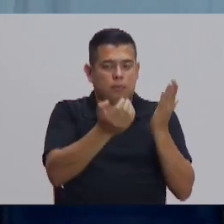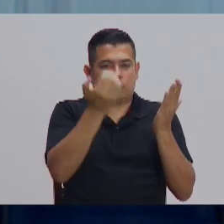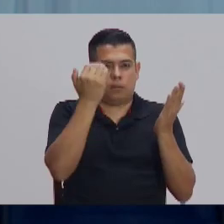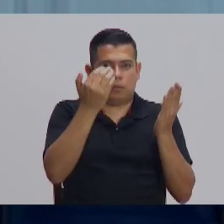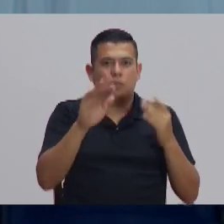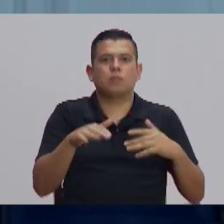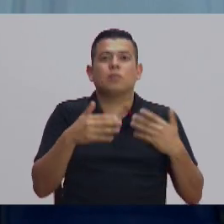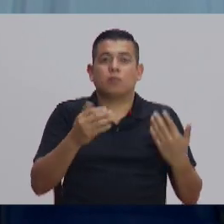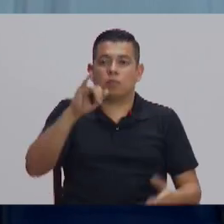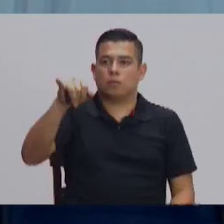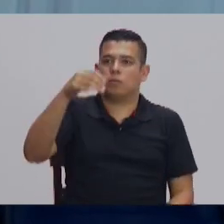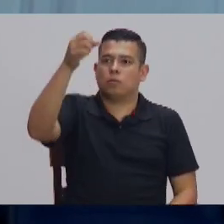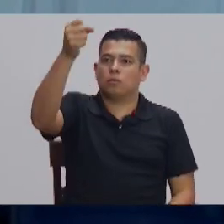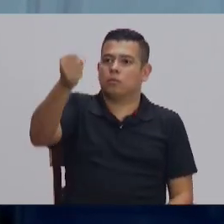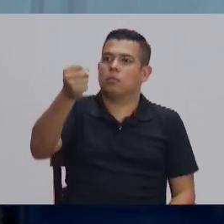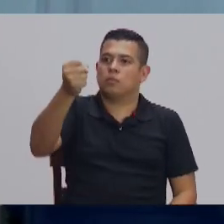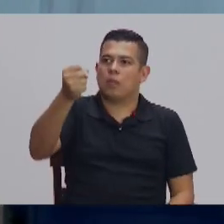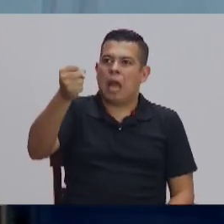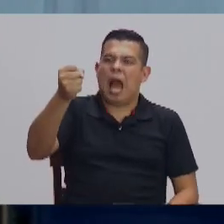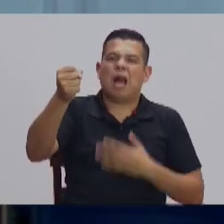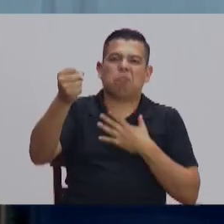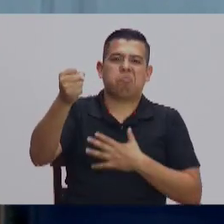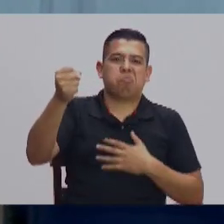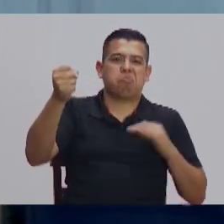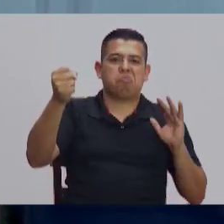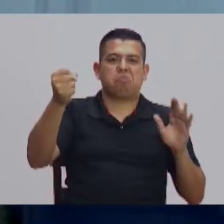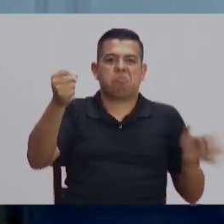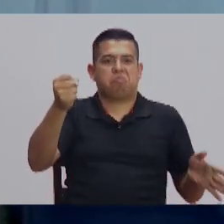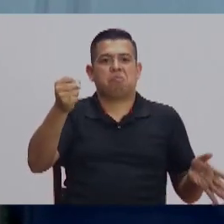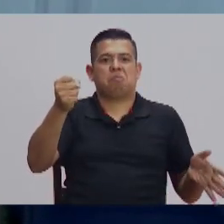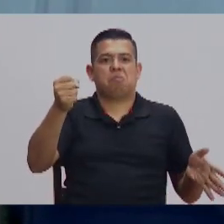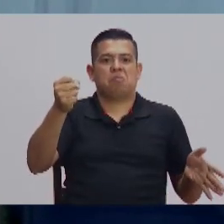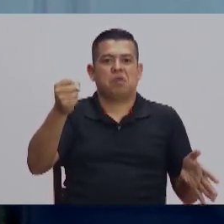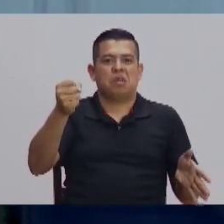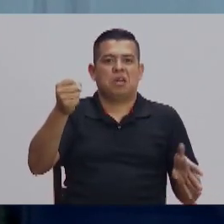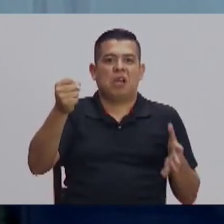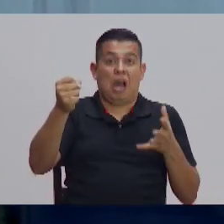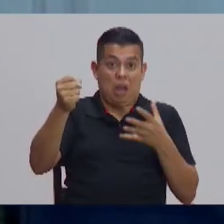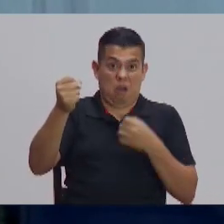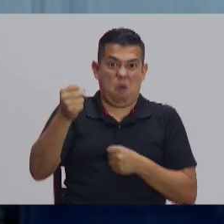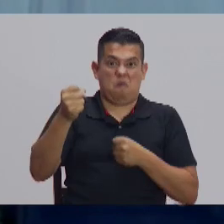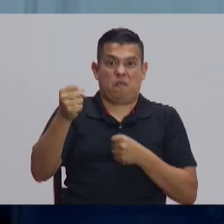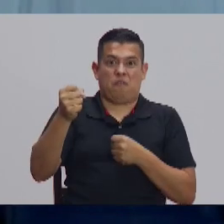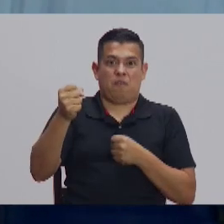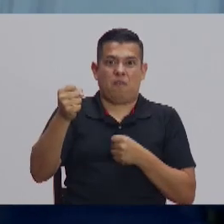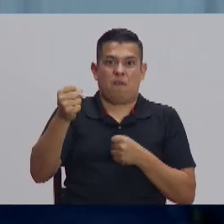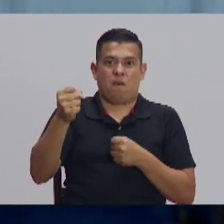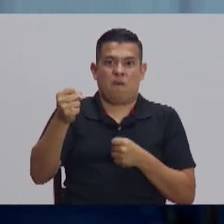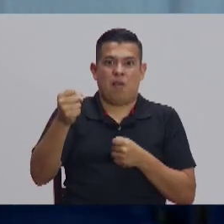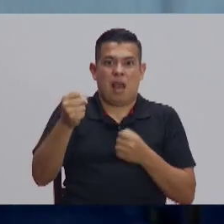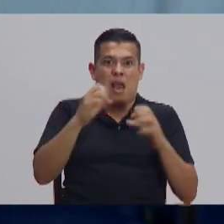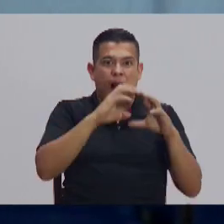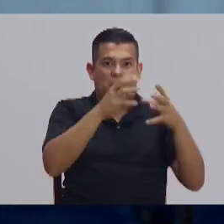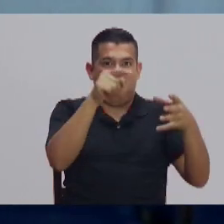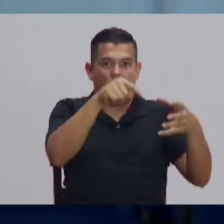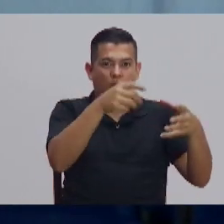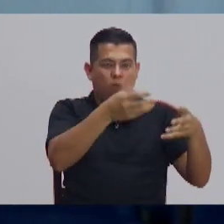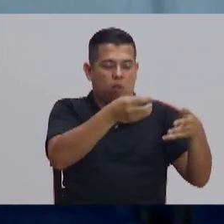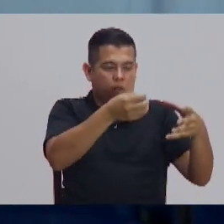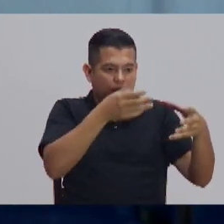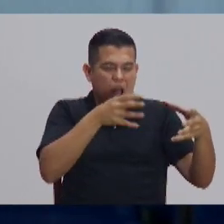porque josué se atuvo y se confió a los que habían